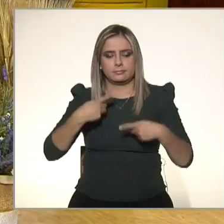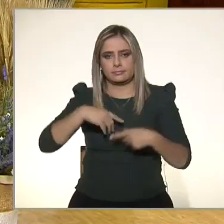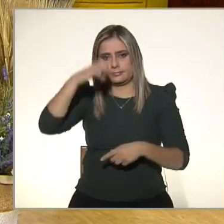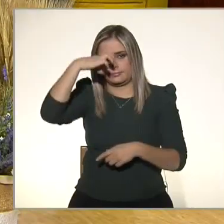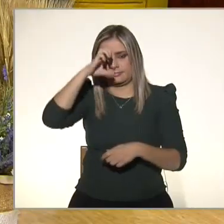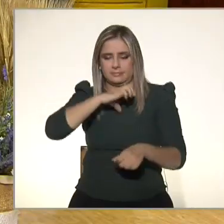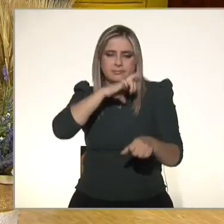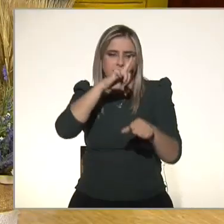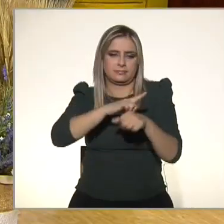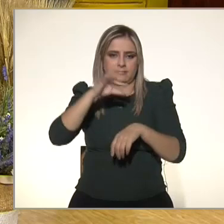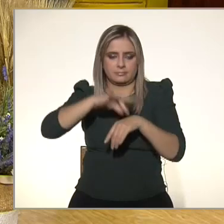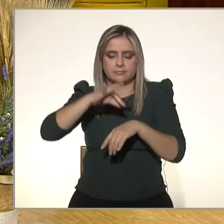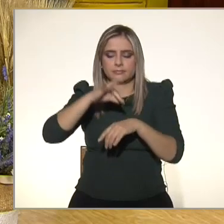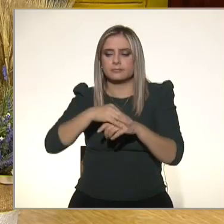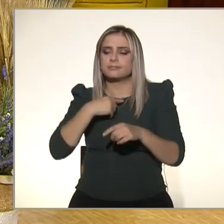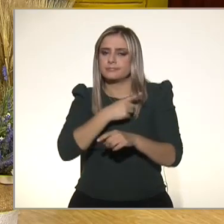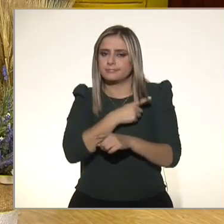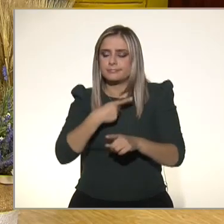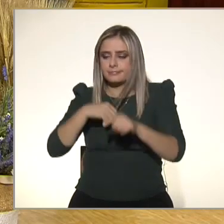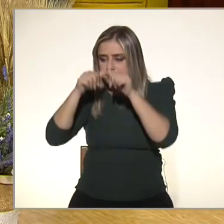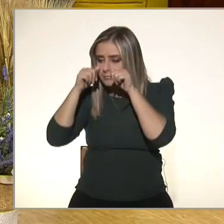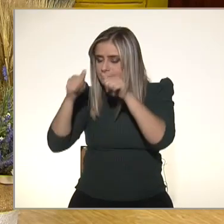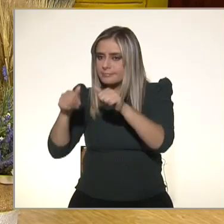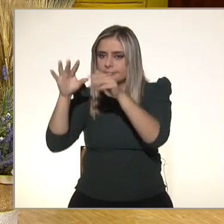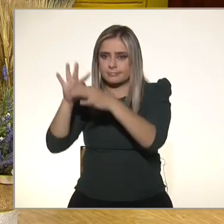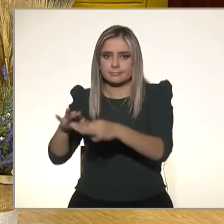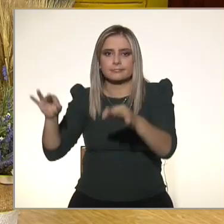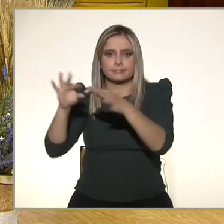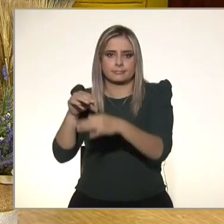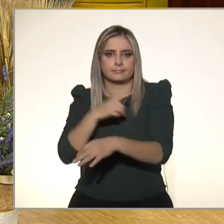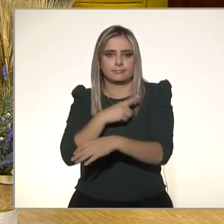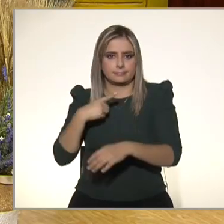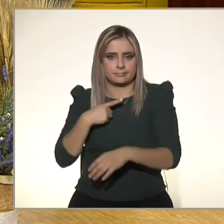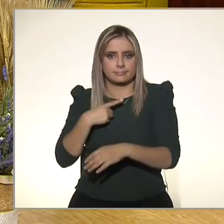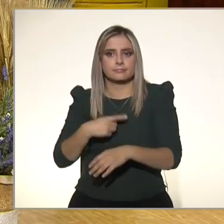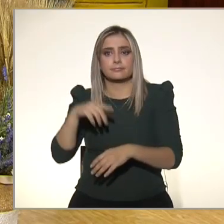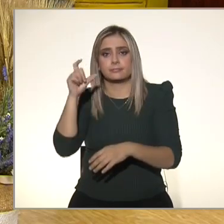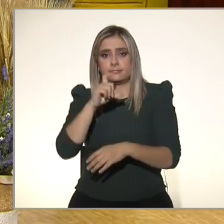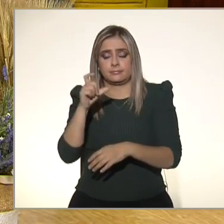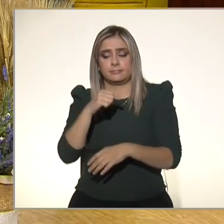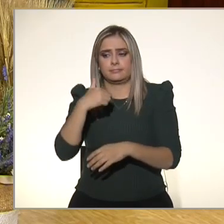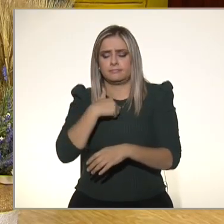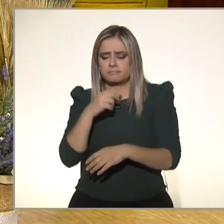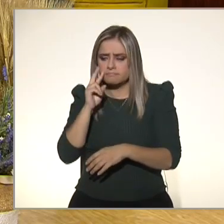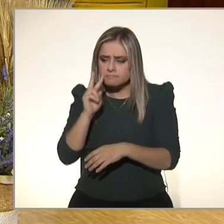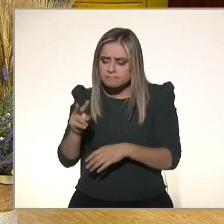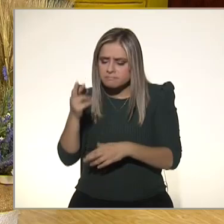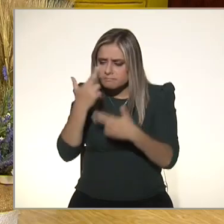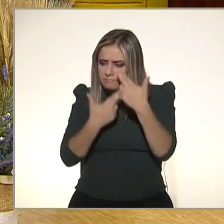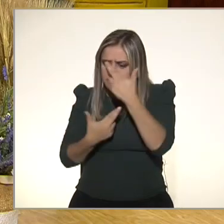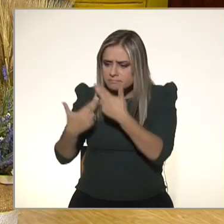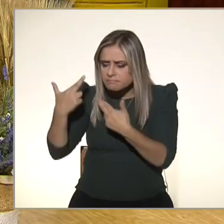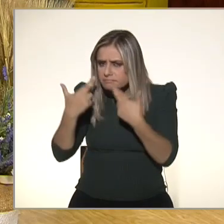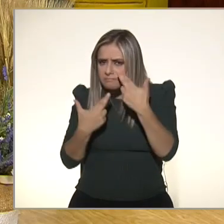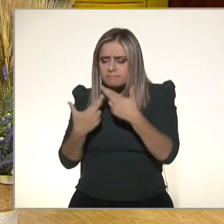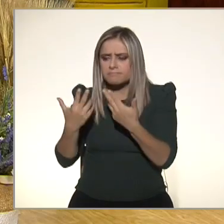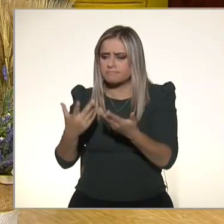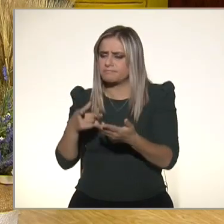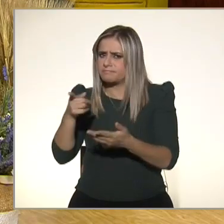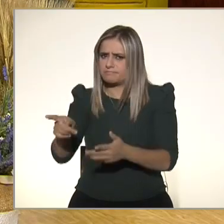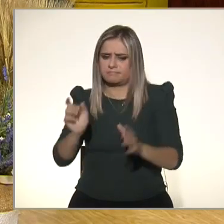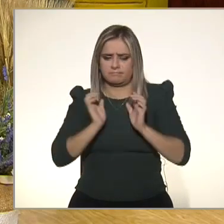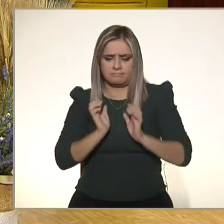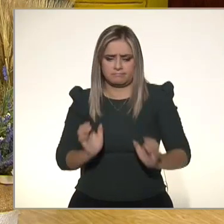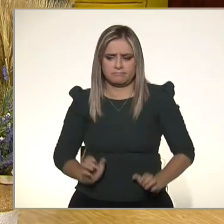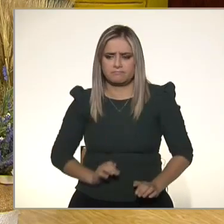abordar ambas partes y finalmente cuando determinamos que no hay una cuestión meramente